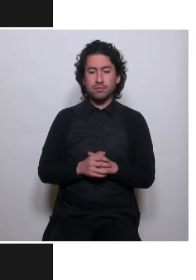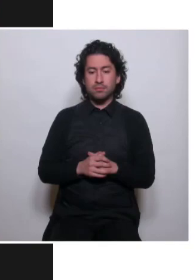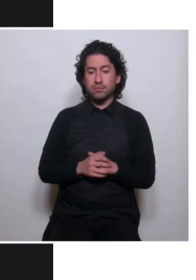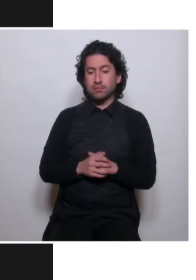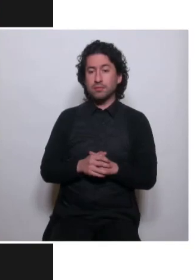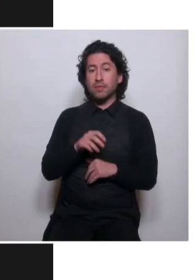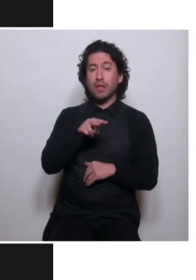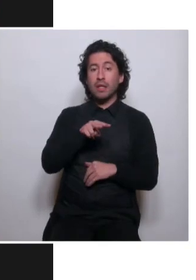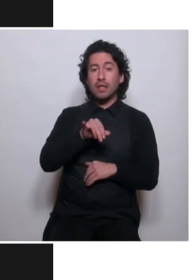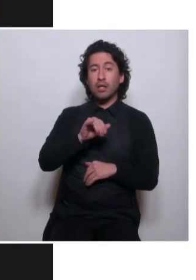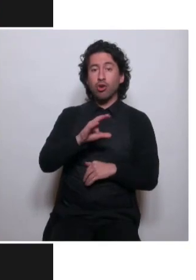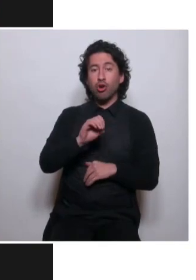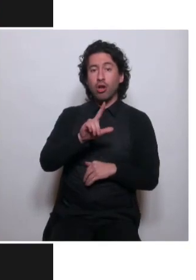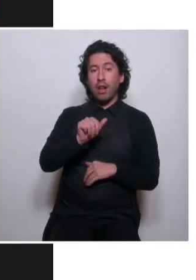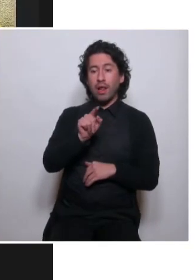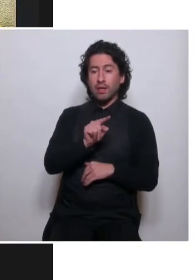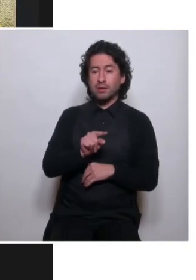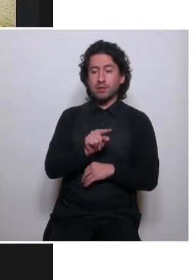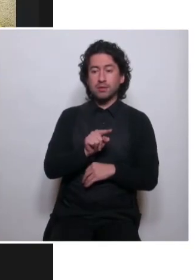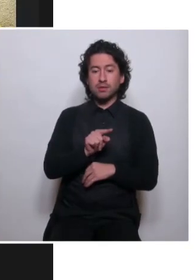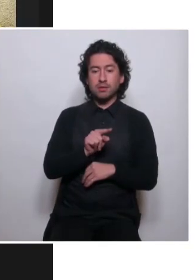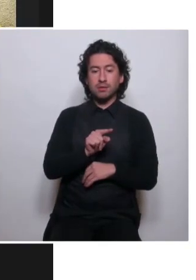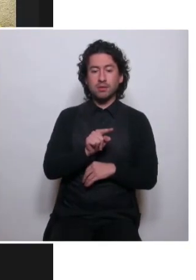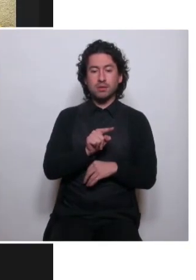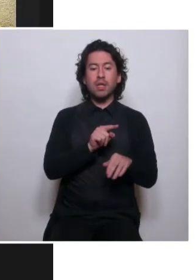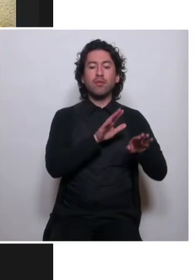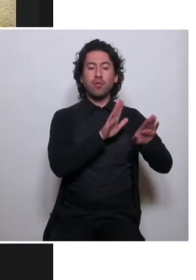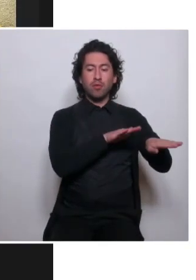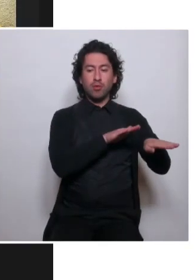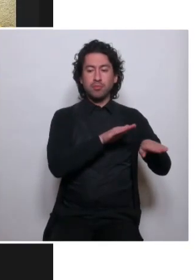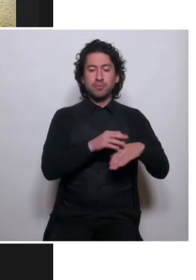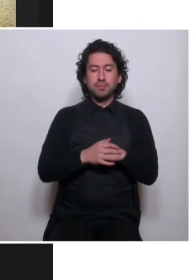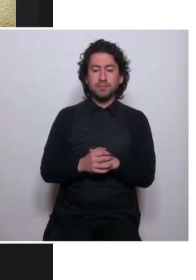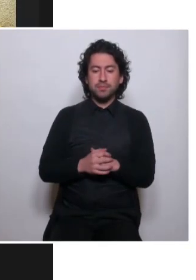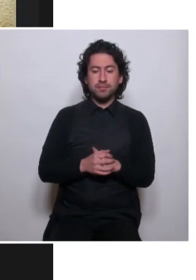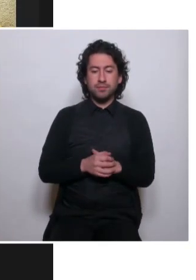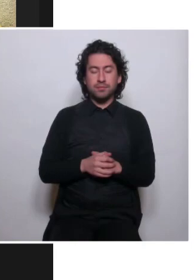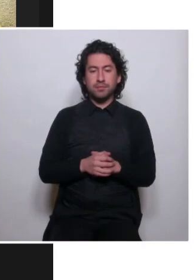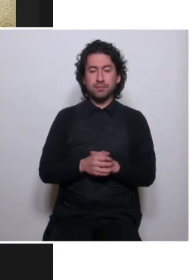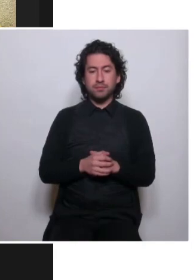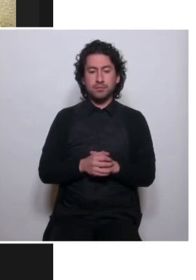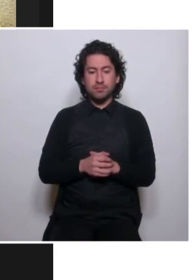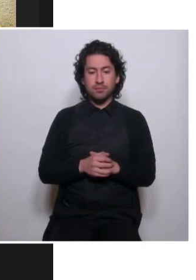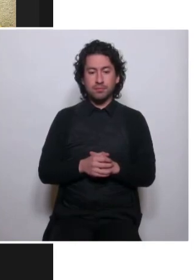Convencional Nicolás Núñez. A favor, señor secretario.